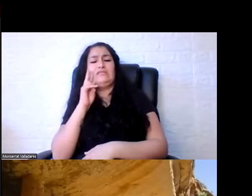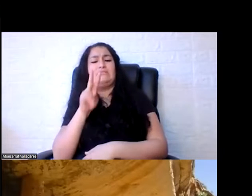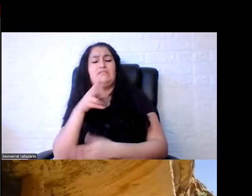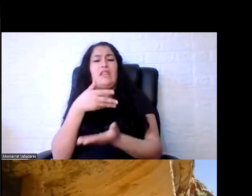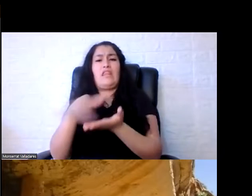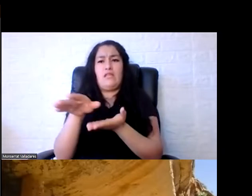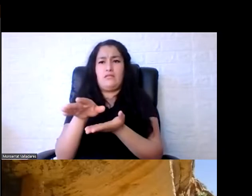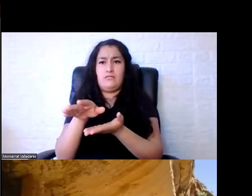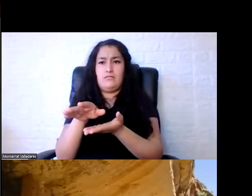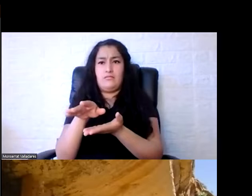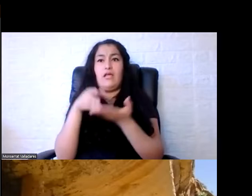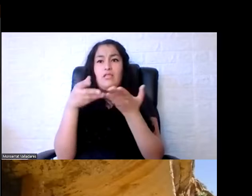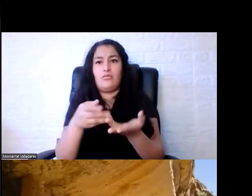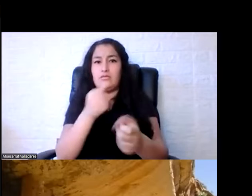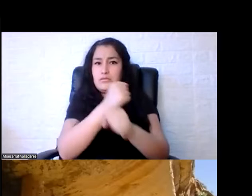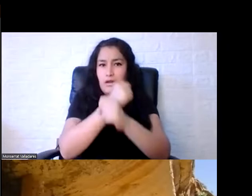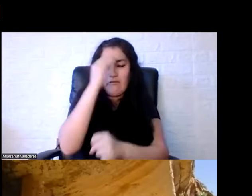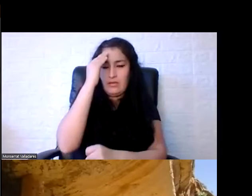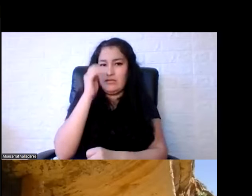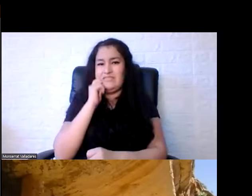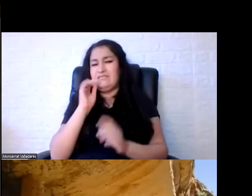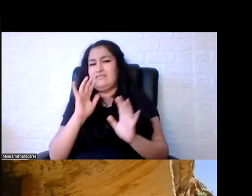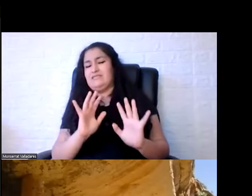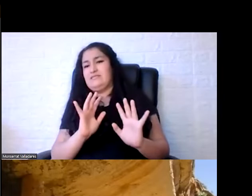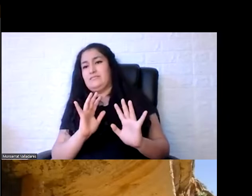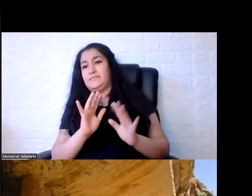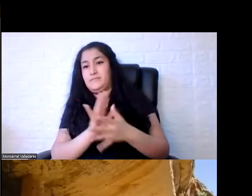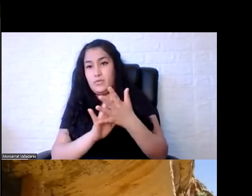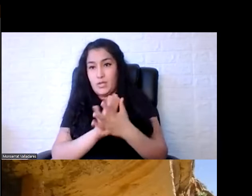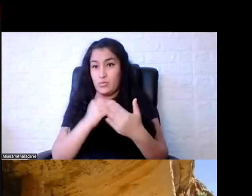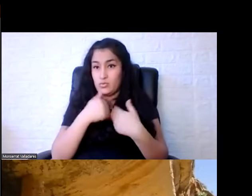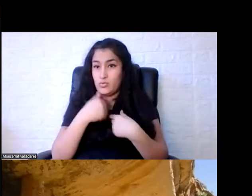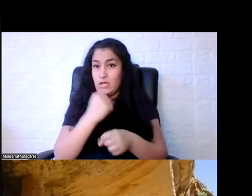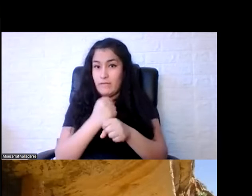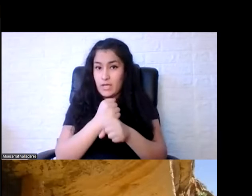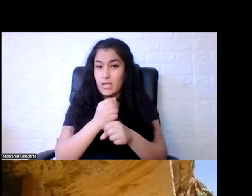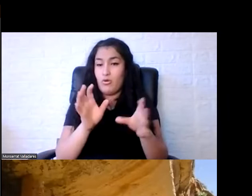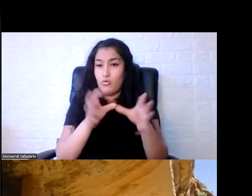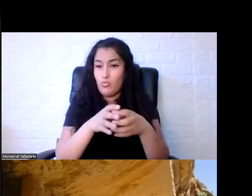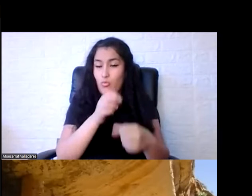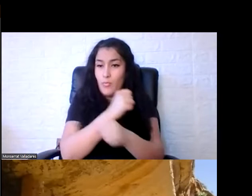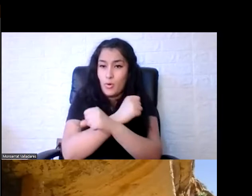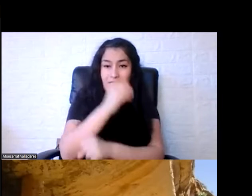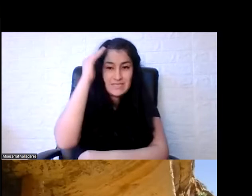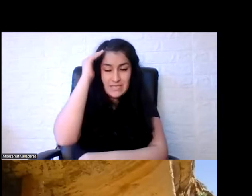bastante estigmatizados. En el trabajo que hice con la policía, medimos